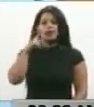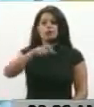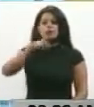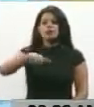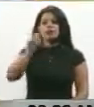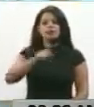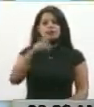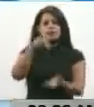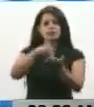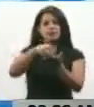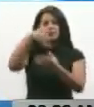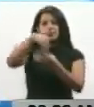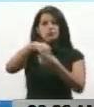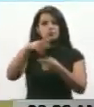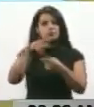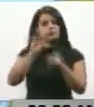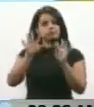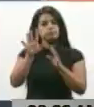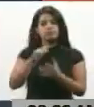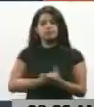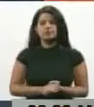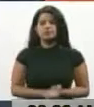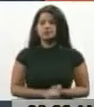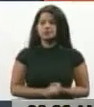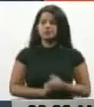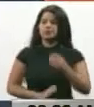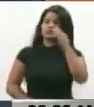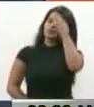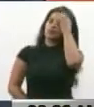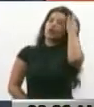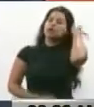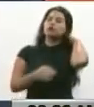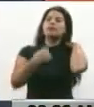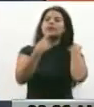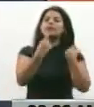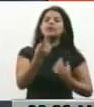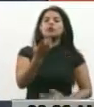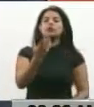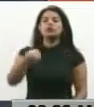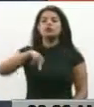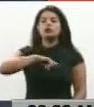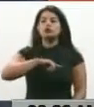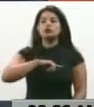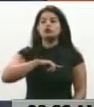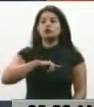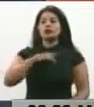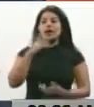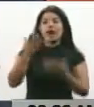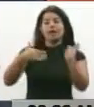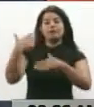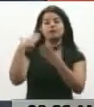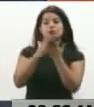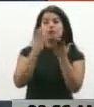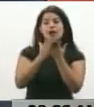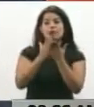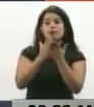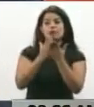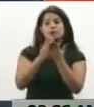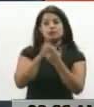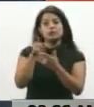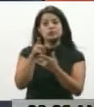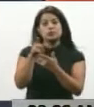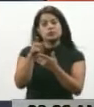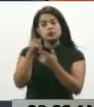estar presentes ante ese espectáculo? Sobre todo, yo siempre digo que cuando hemos estudiado a Lorca en el colegio, veas un